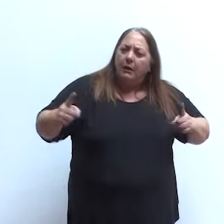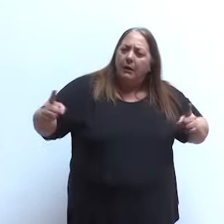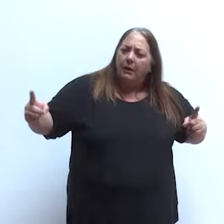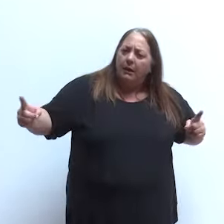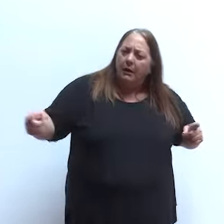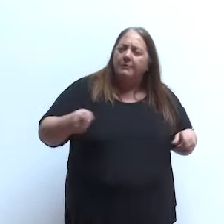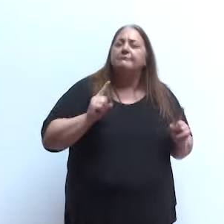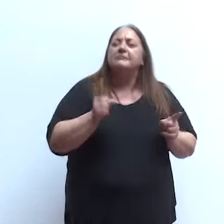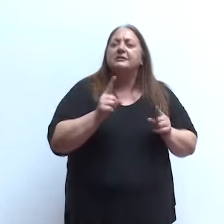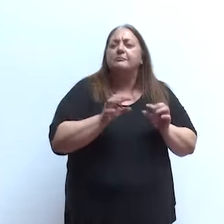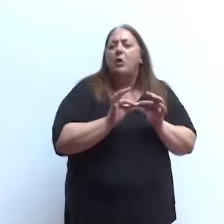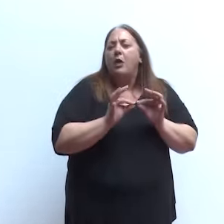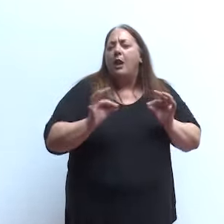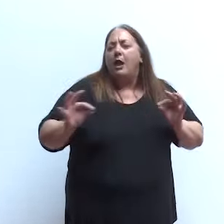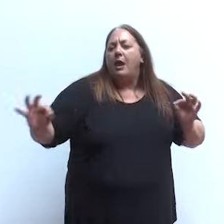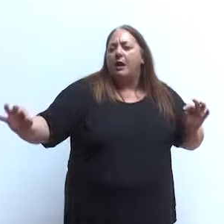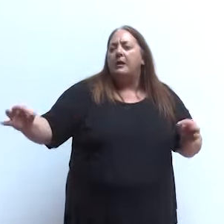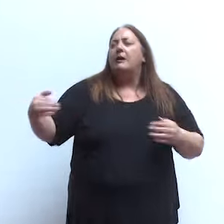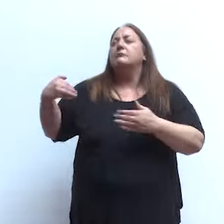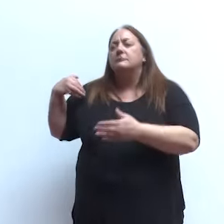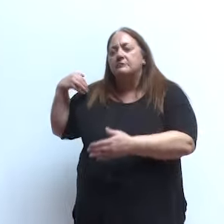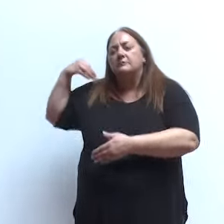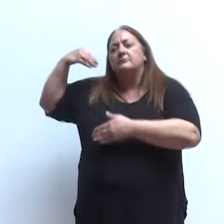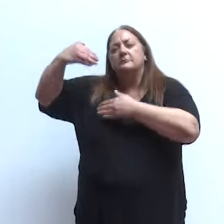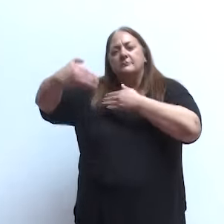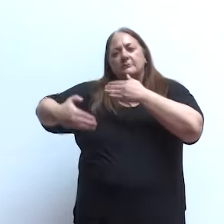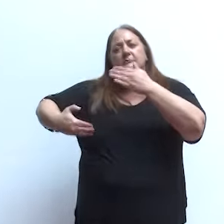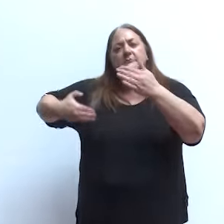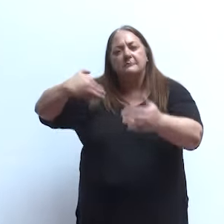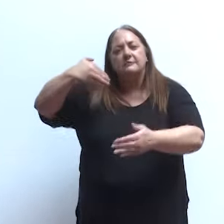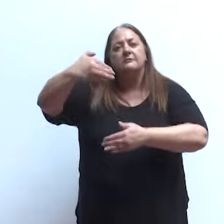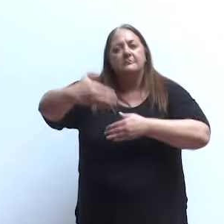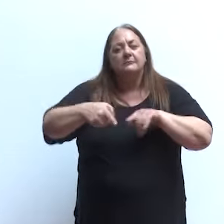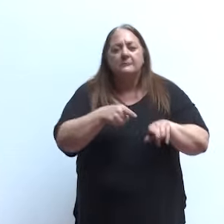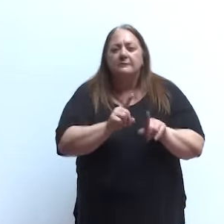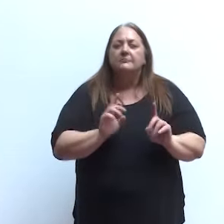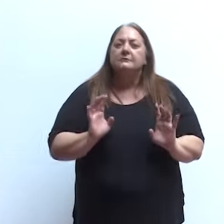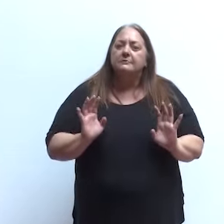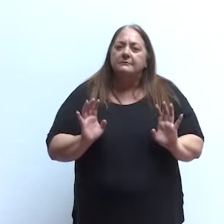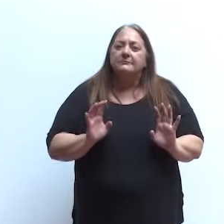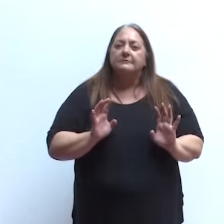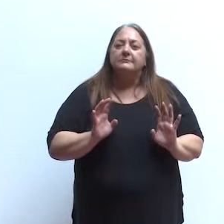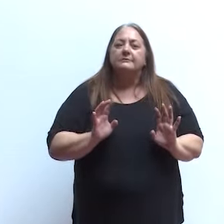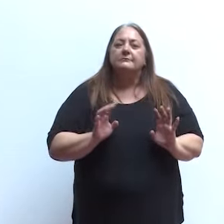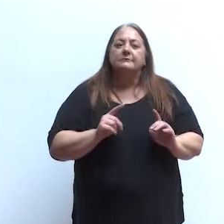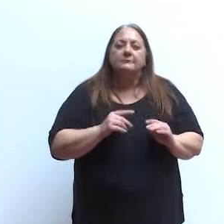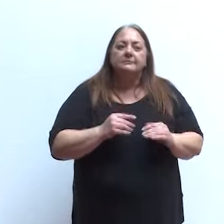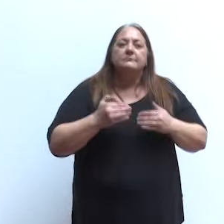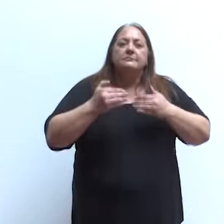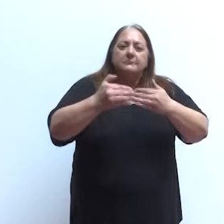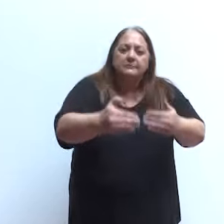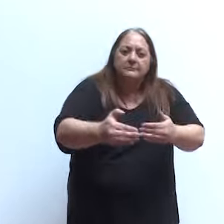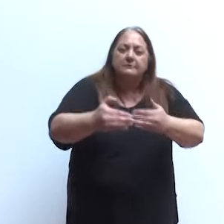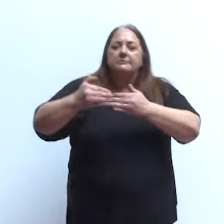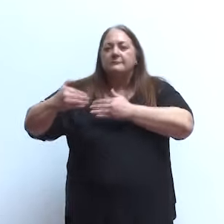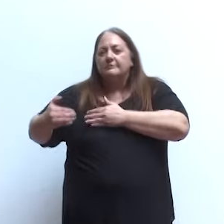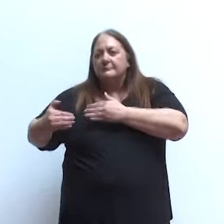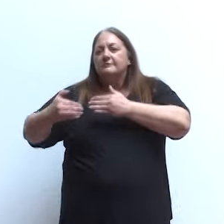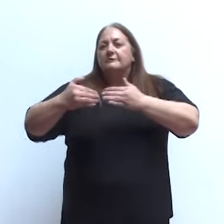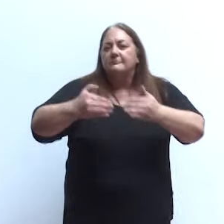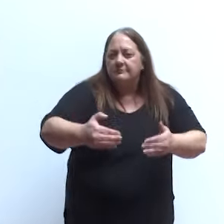está hecho con avances y retrocesos no este y que y que también se se se se siguió este